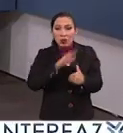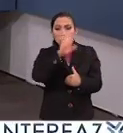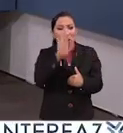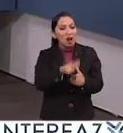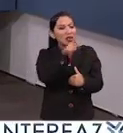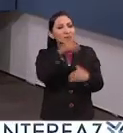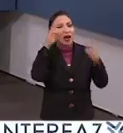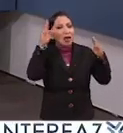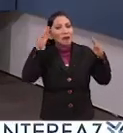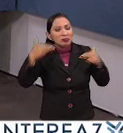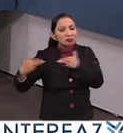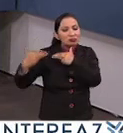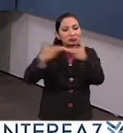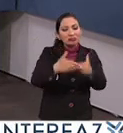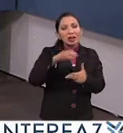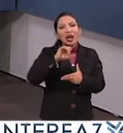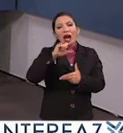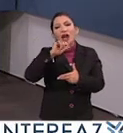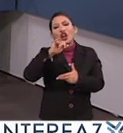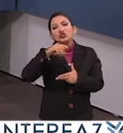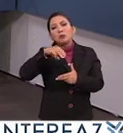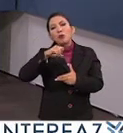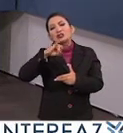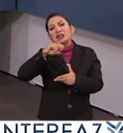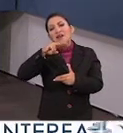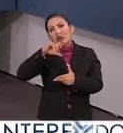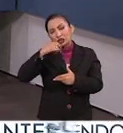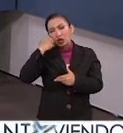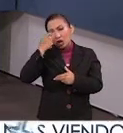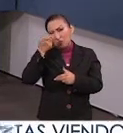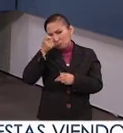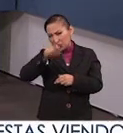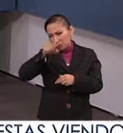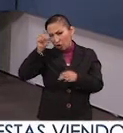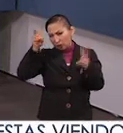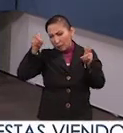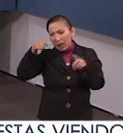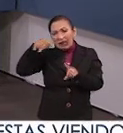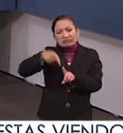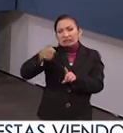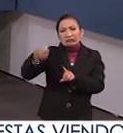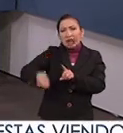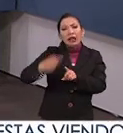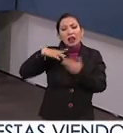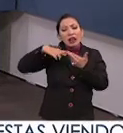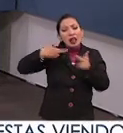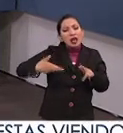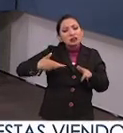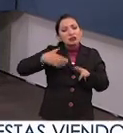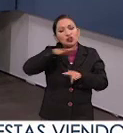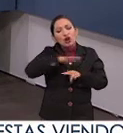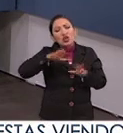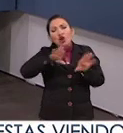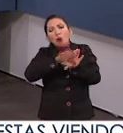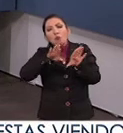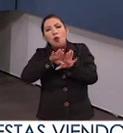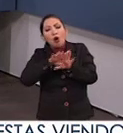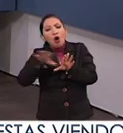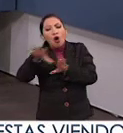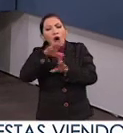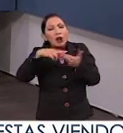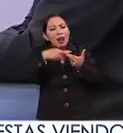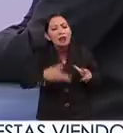morir este fantástico legado de Carlos Monsiváis. Y en ese sentido me gustaría preguntarte un poco más acerca de las relaciones y cómo manejan